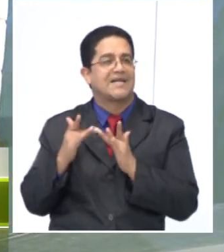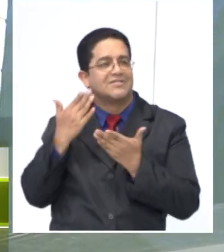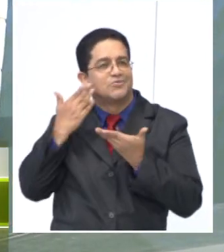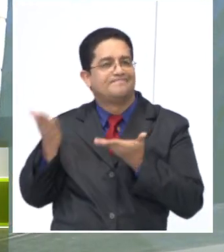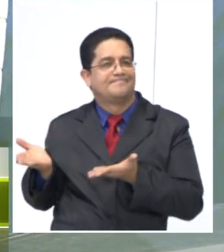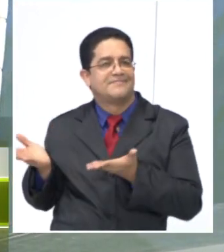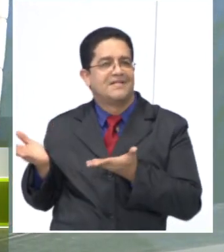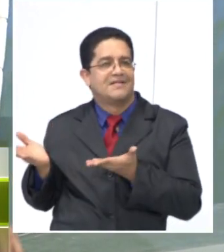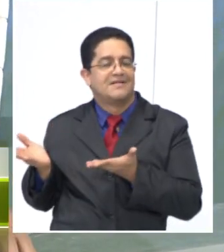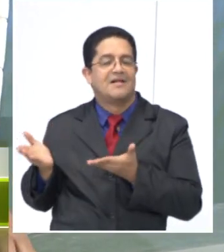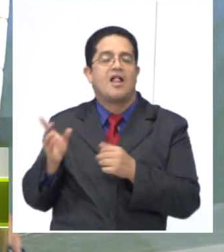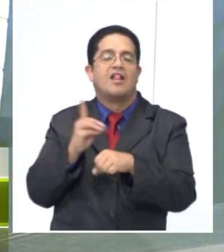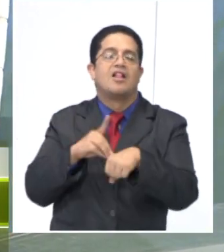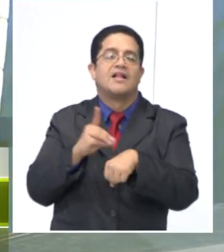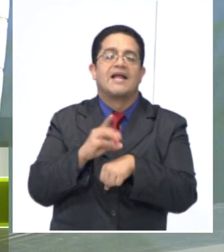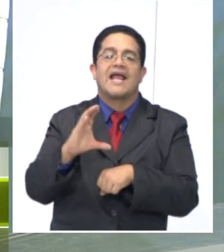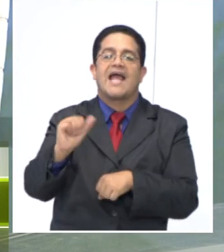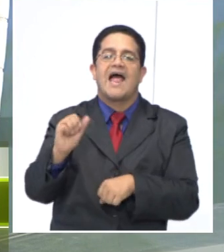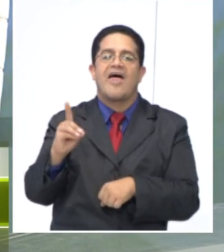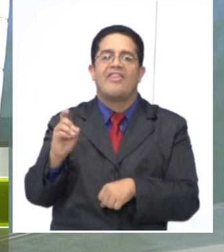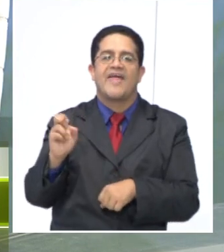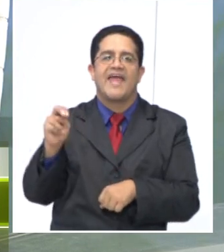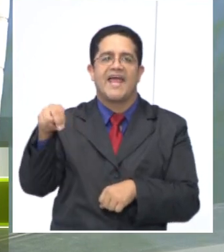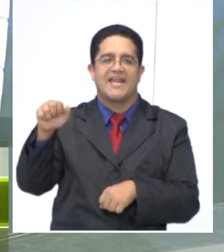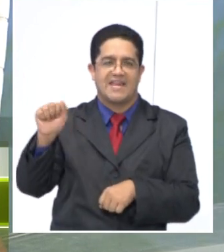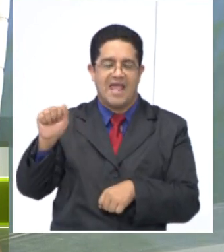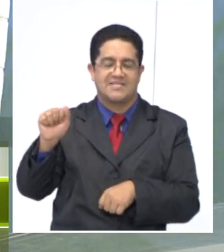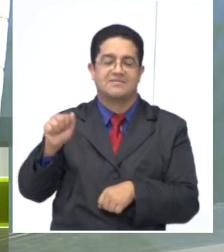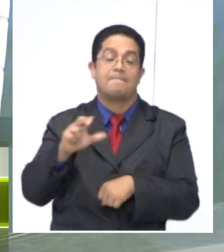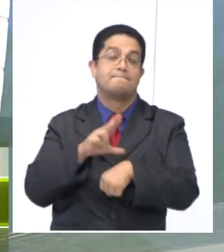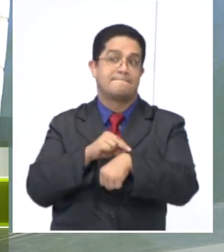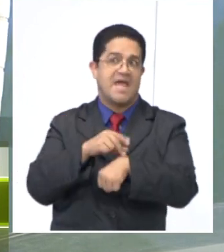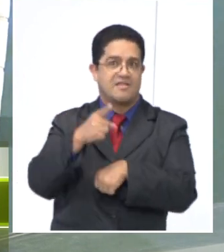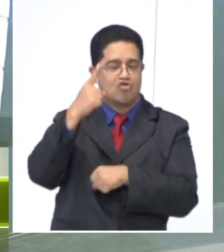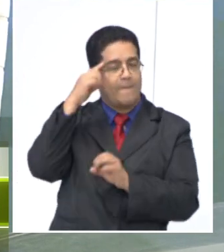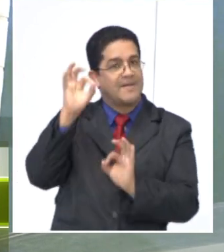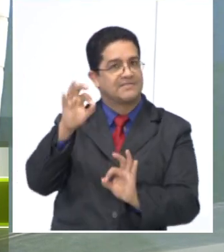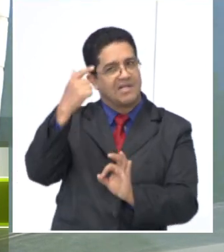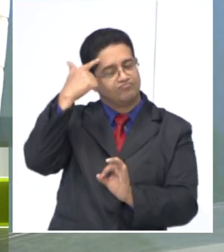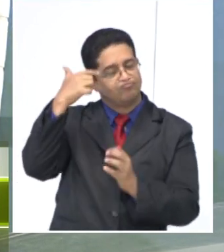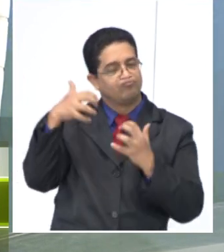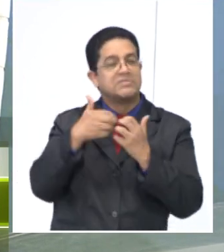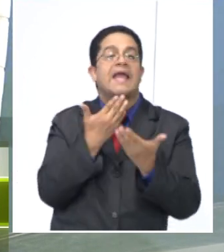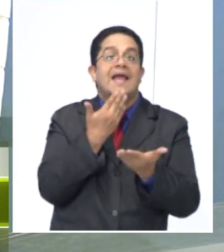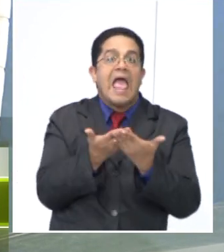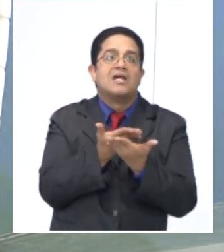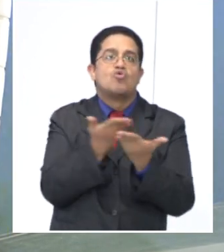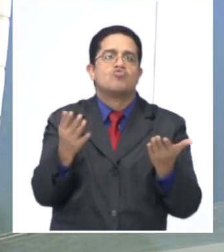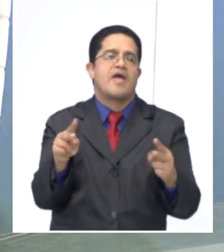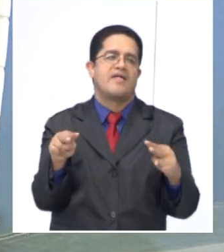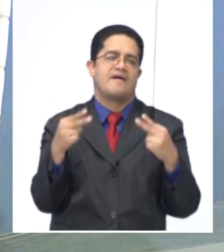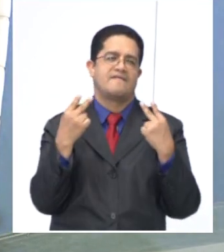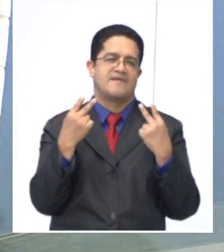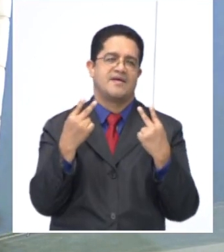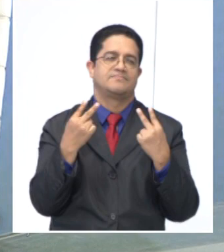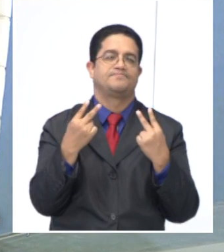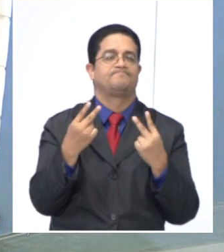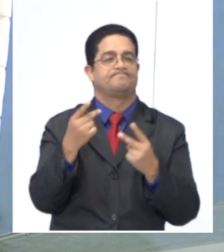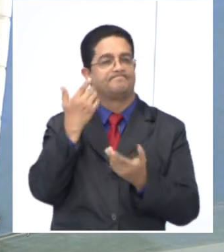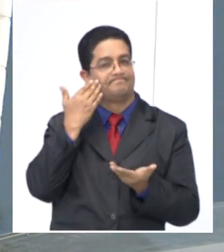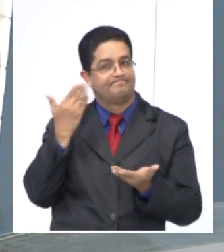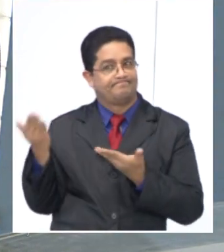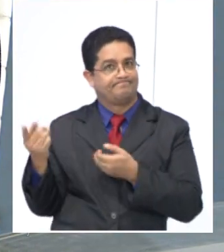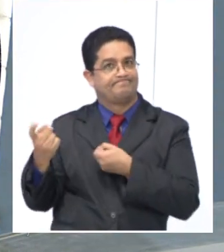nuestro especialista, el doctor Ronald Cadenas, nos estuvo acompañando, médico neurólogo. Gracias a ustedes por la sintonía y la participación. Nuestras